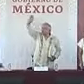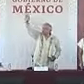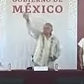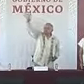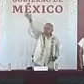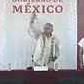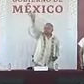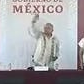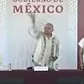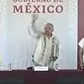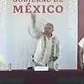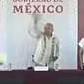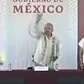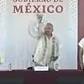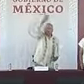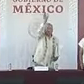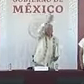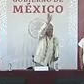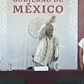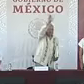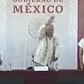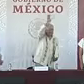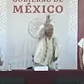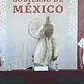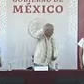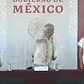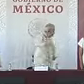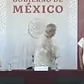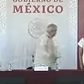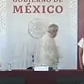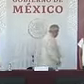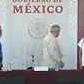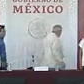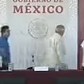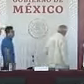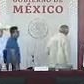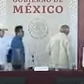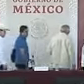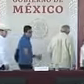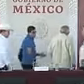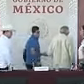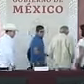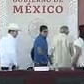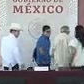Agradecemos a ustedes su amable asistencia, deseándoles que pasen una excelente tarde.